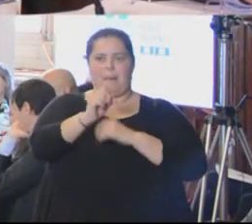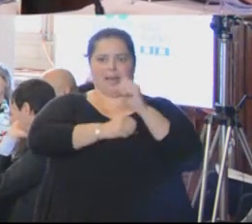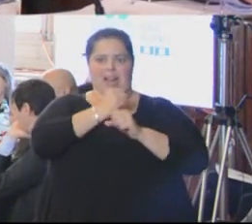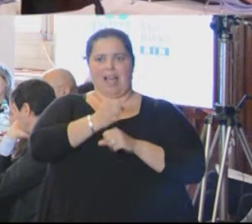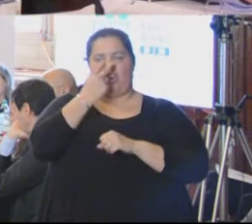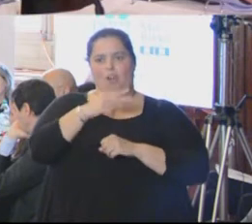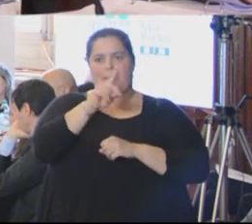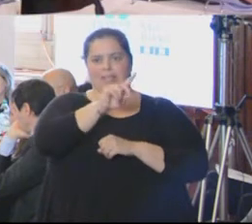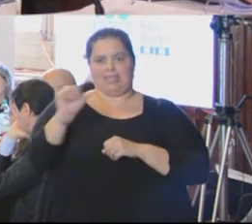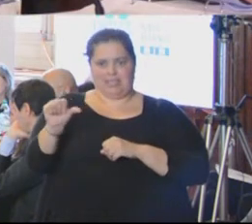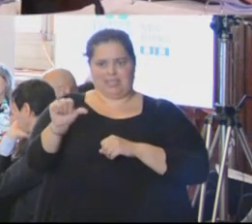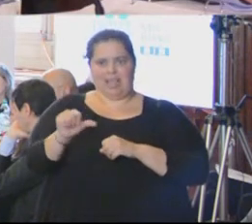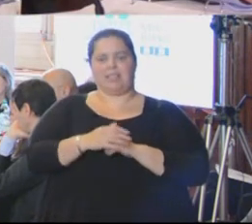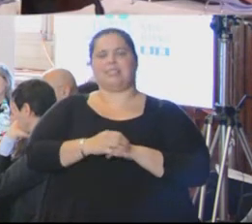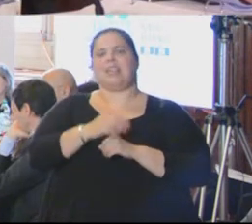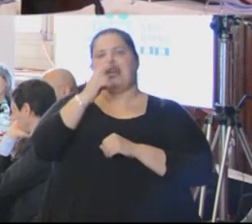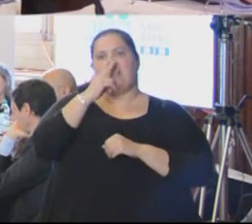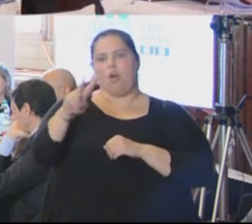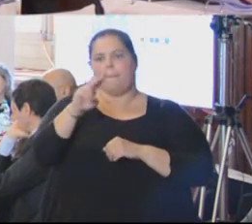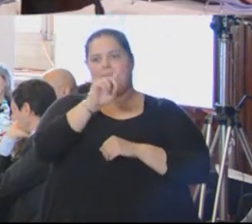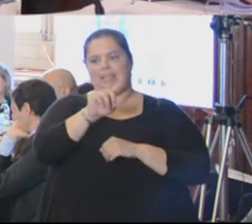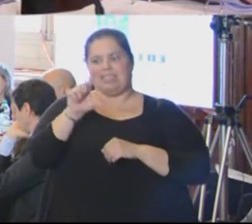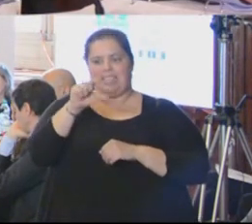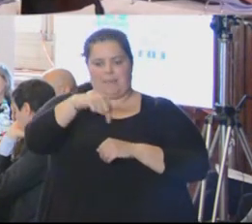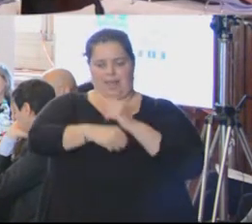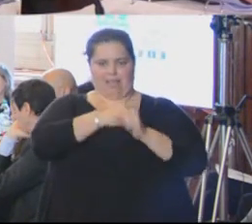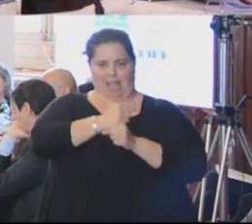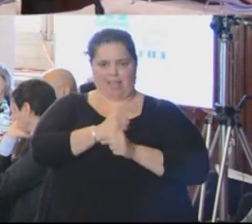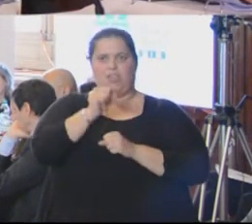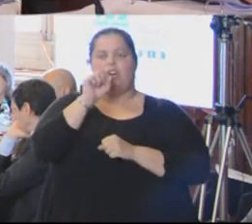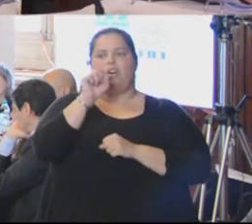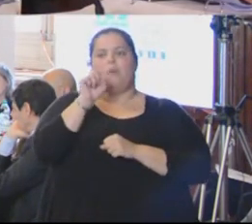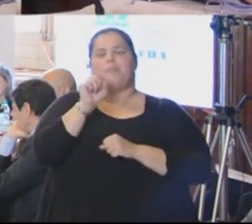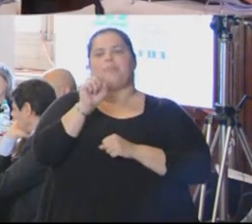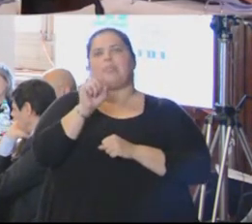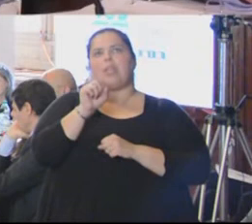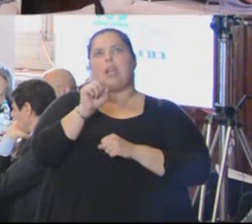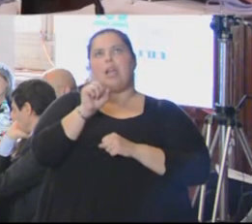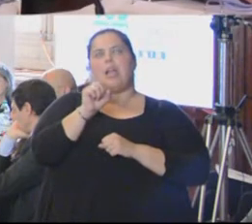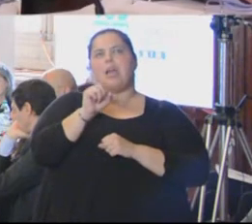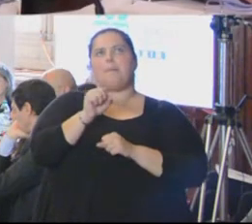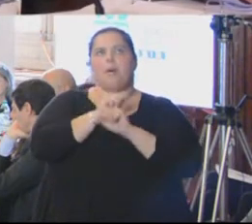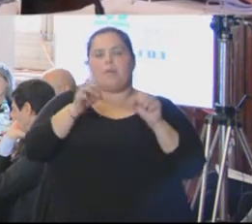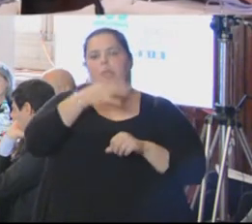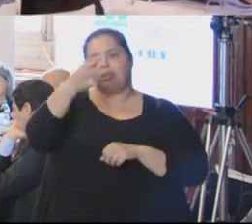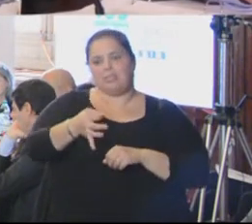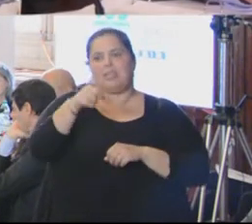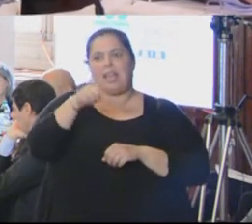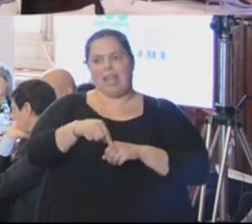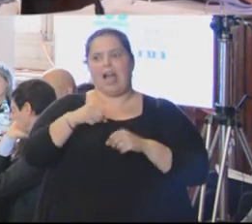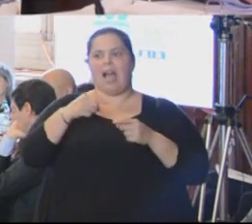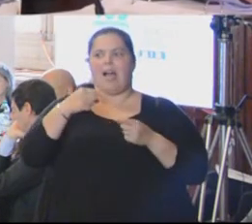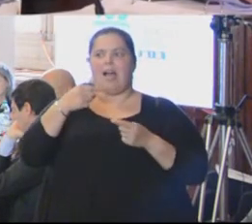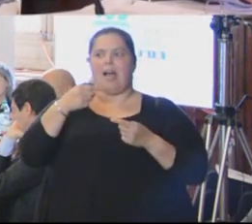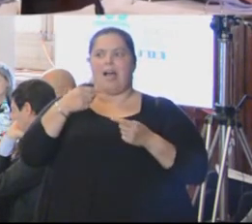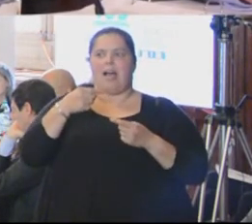48 en lo que va corrido del año 2017, hoy con gran satisfacción, honorables comisionados, podemos manifestar que la implementación de la estrategia